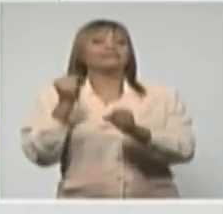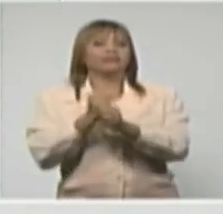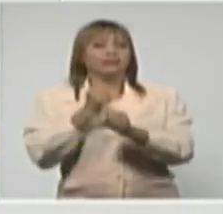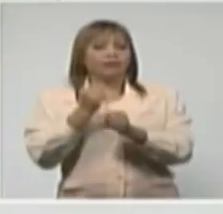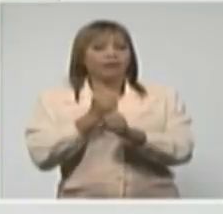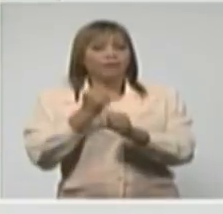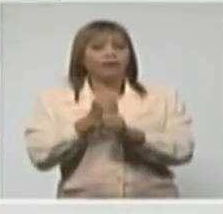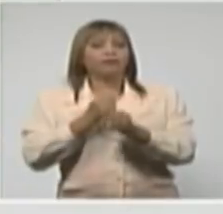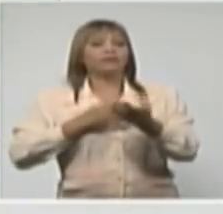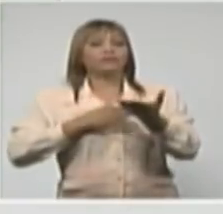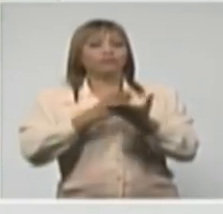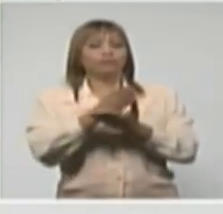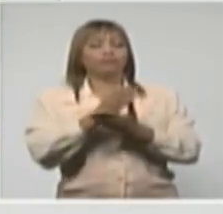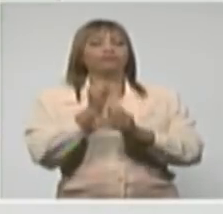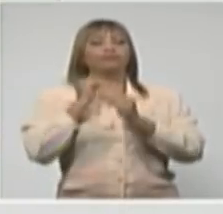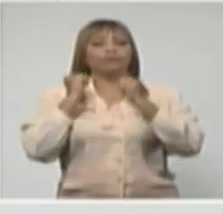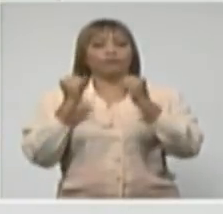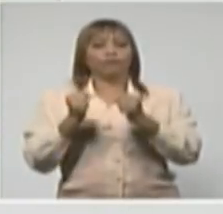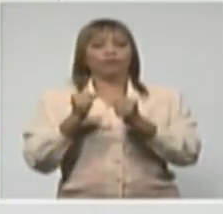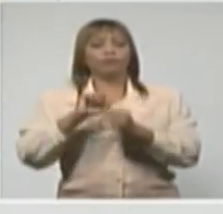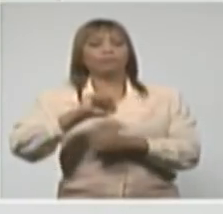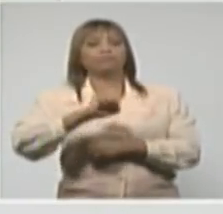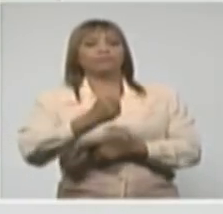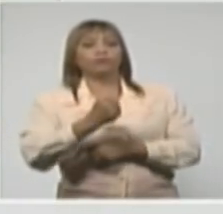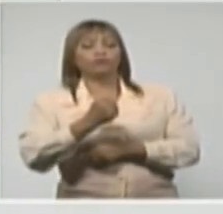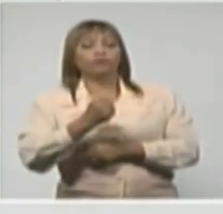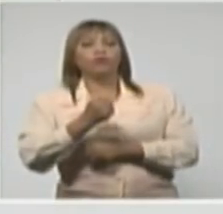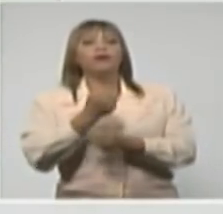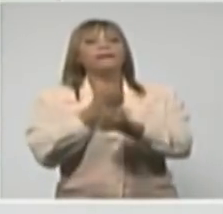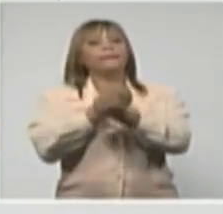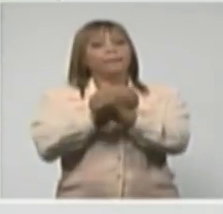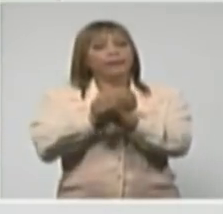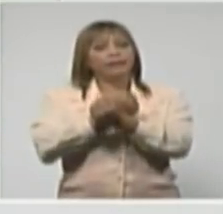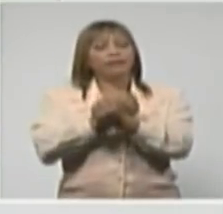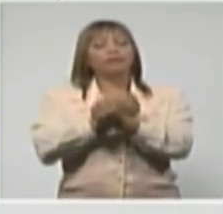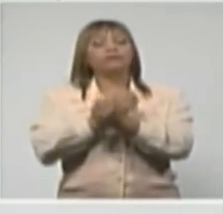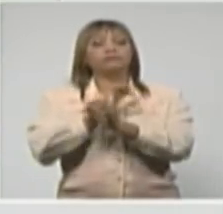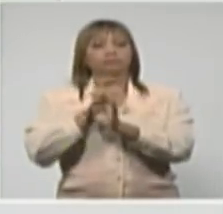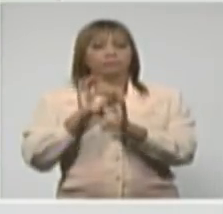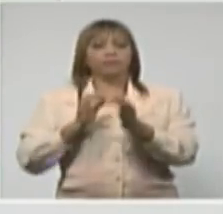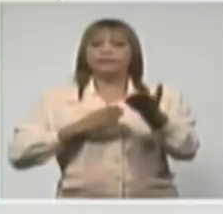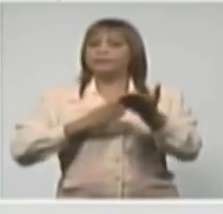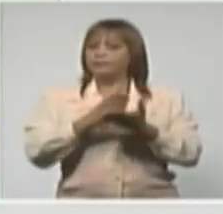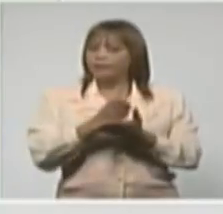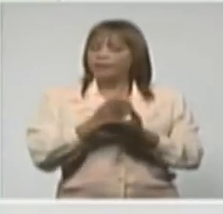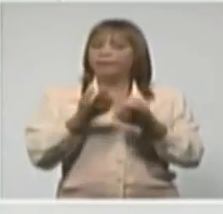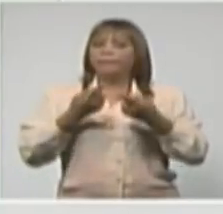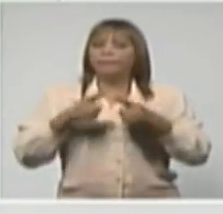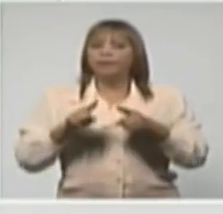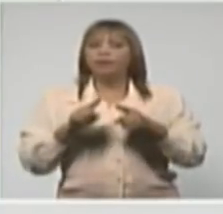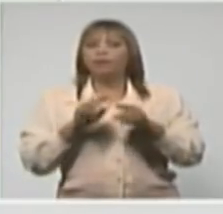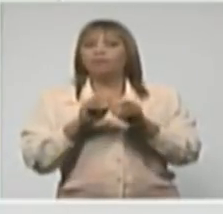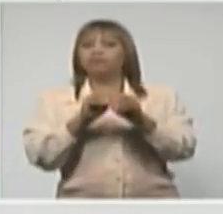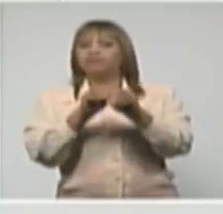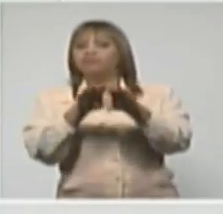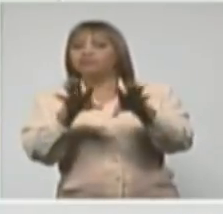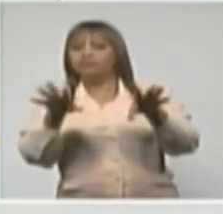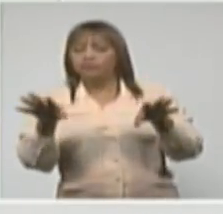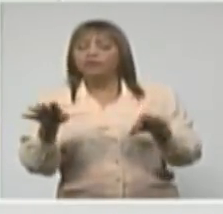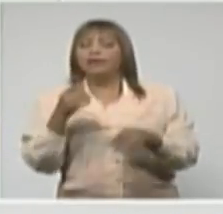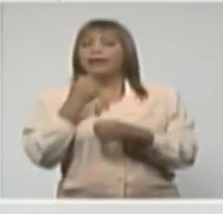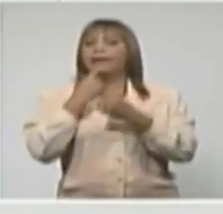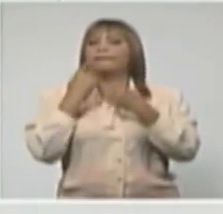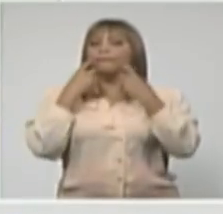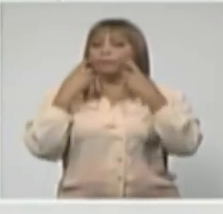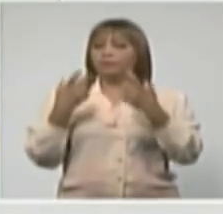control, con mucho riesgo todavía, porque todavía la dispersión es importante, porque